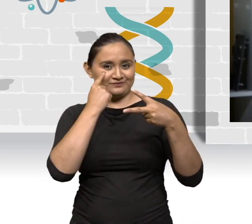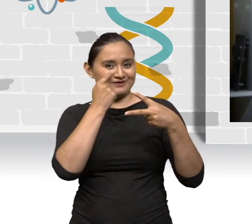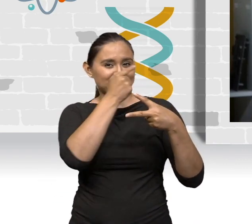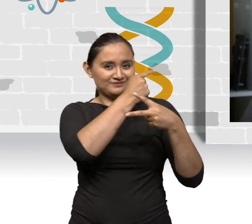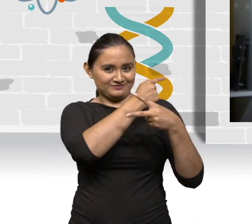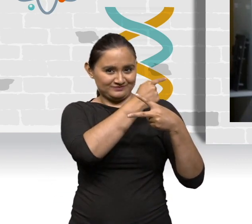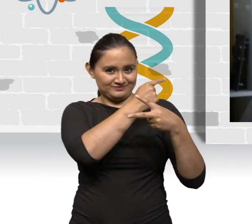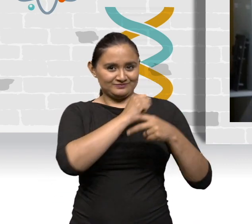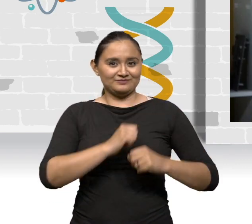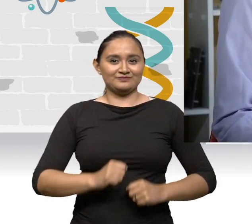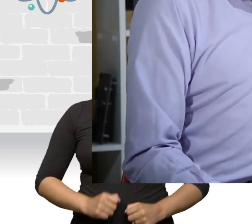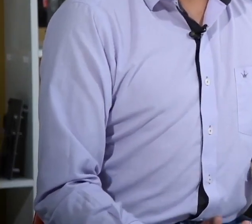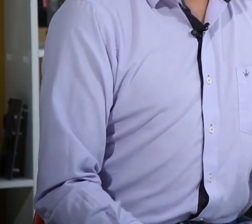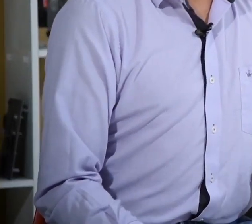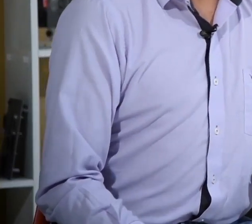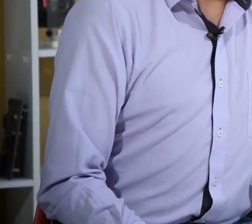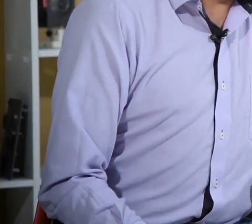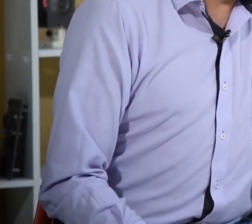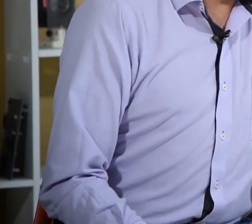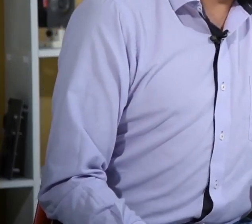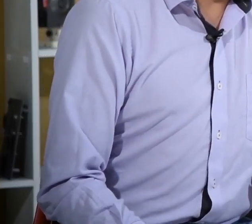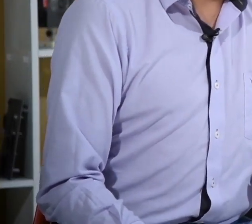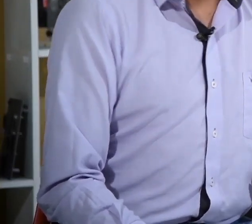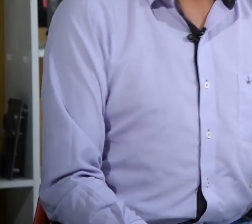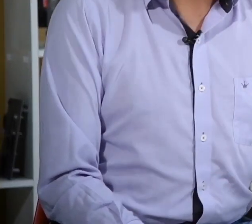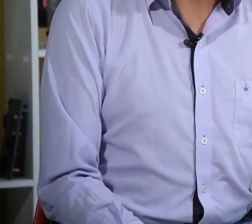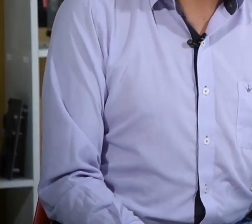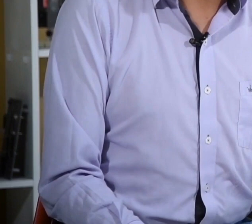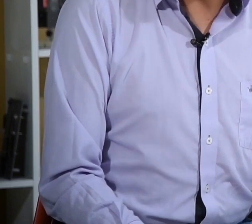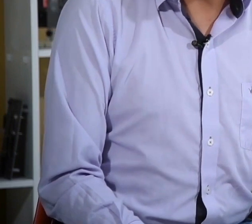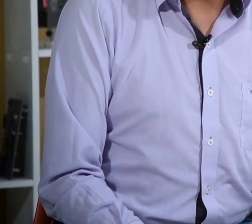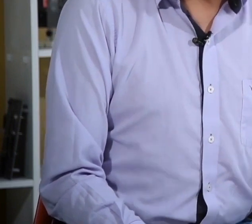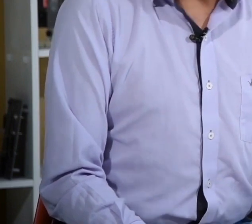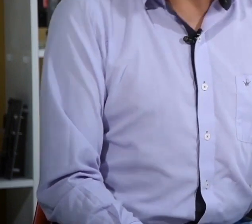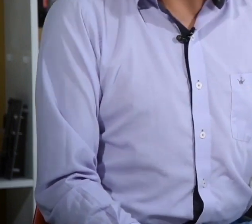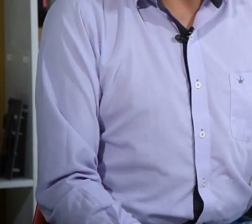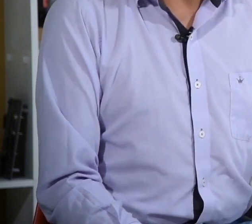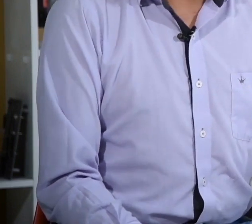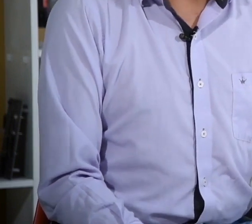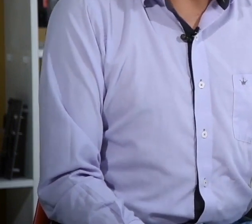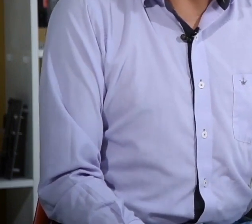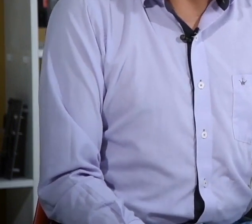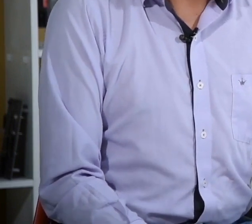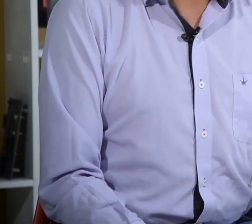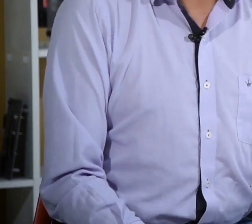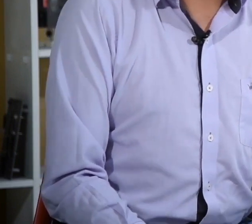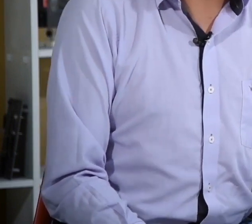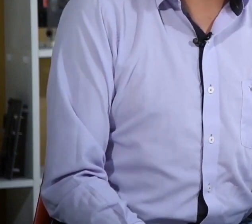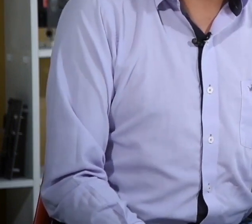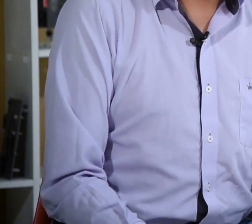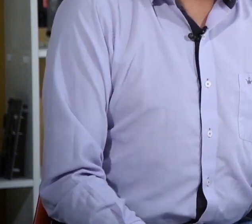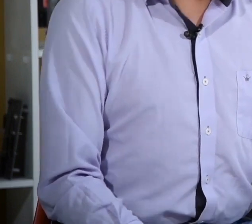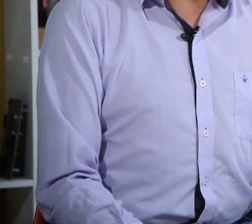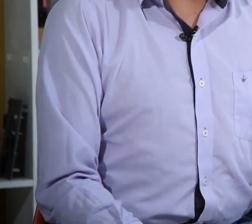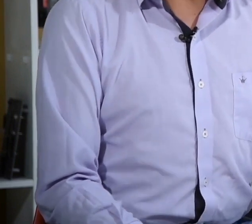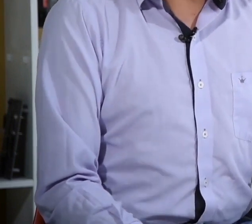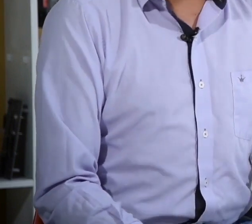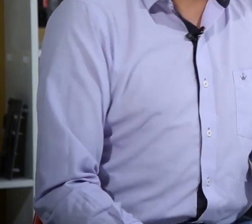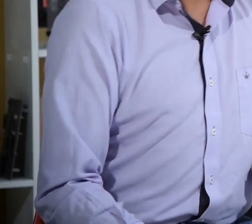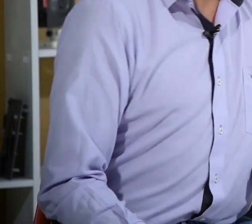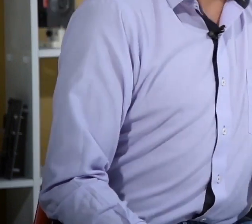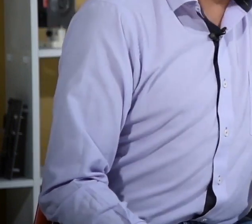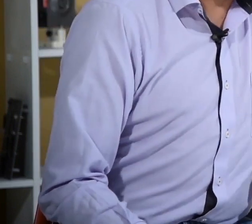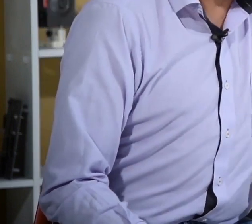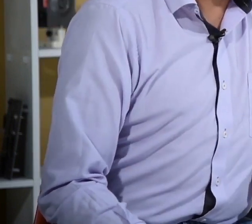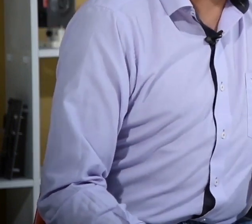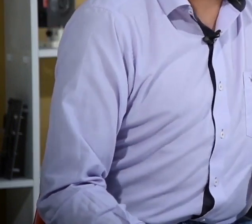tener un signo, un número seguido de la i. Esta es la coordenada de las abscisas. Luego